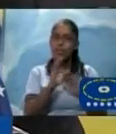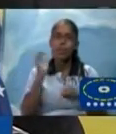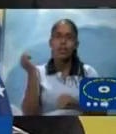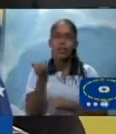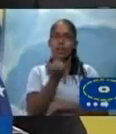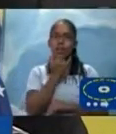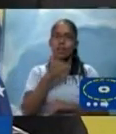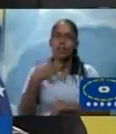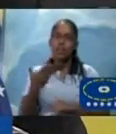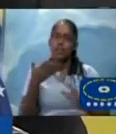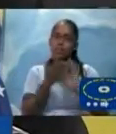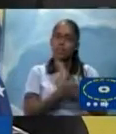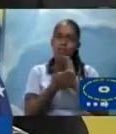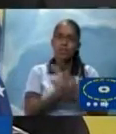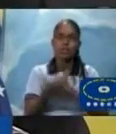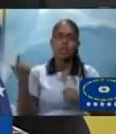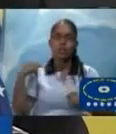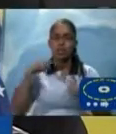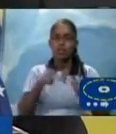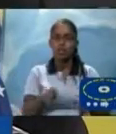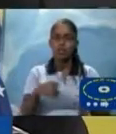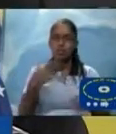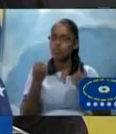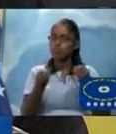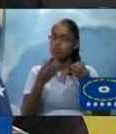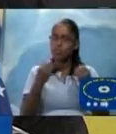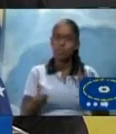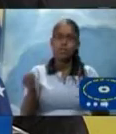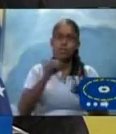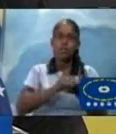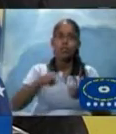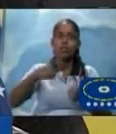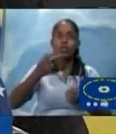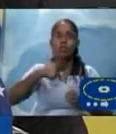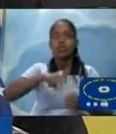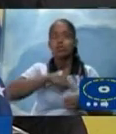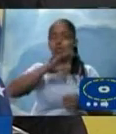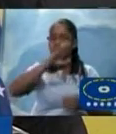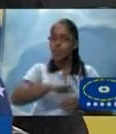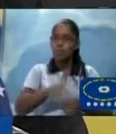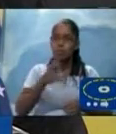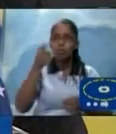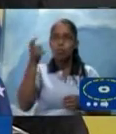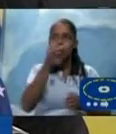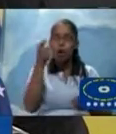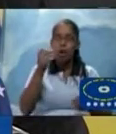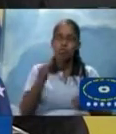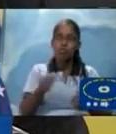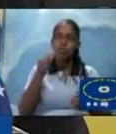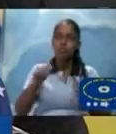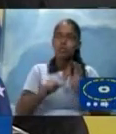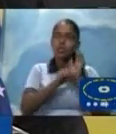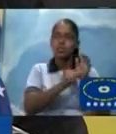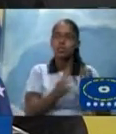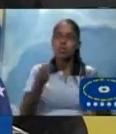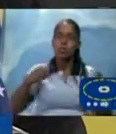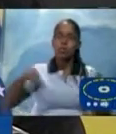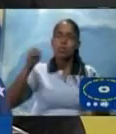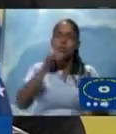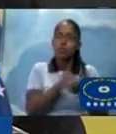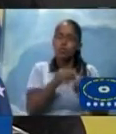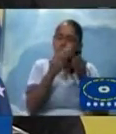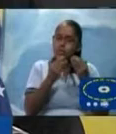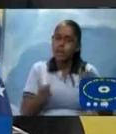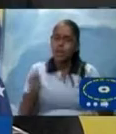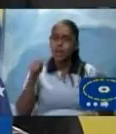¿Qué significado tiene esto? Que muchas veces cuando nosotros estamos buscando siempre señales, nos volvemos susceptibles a